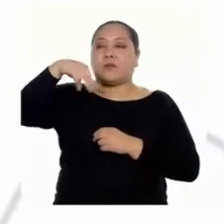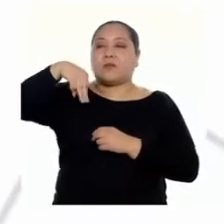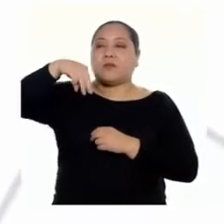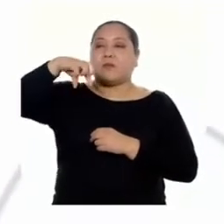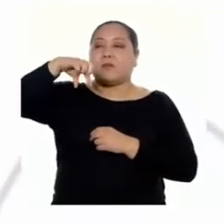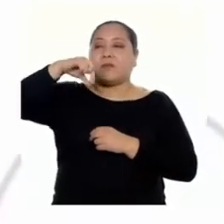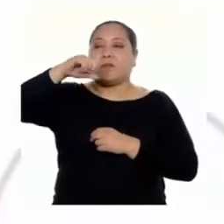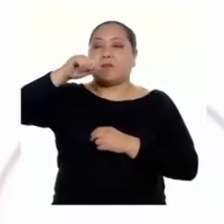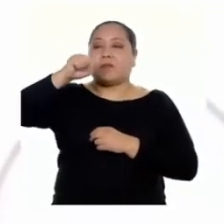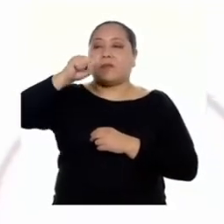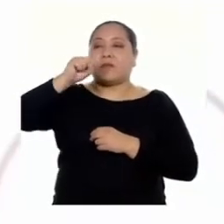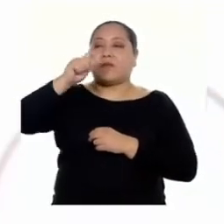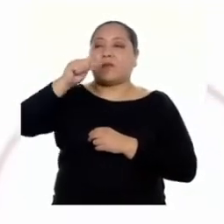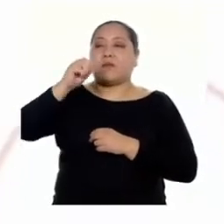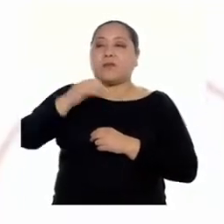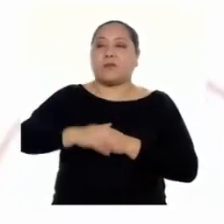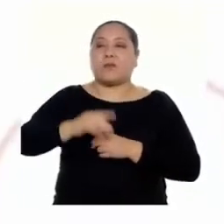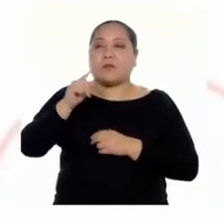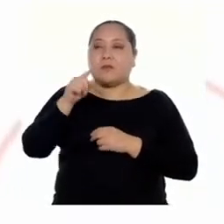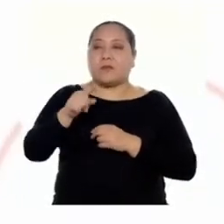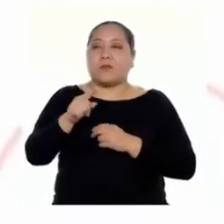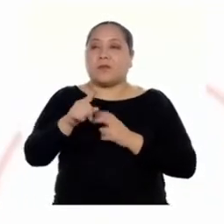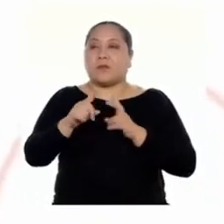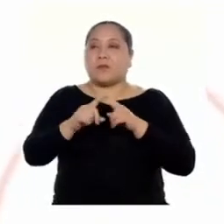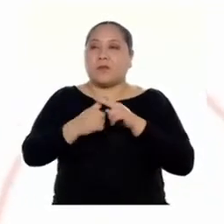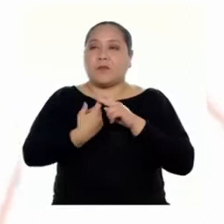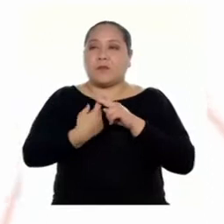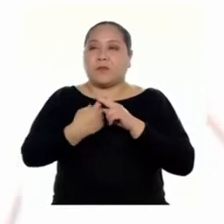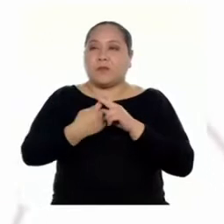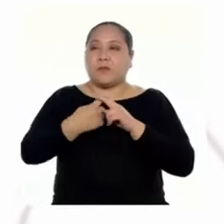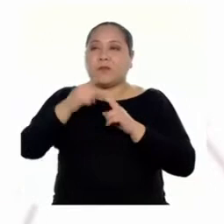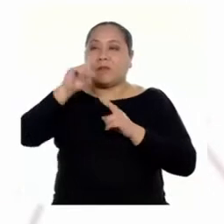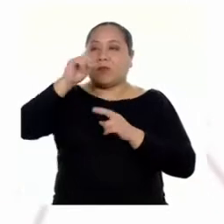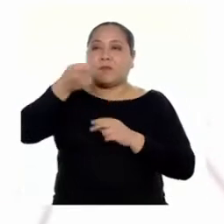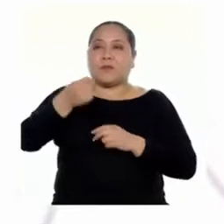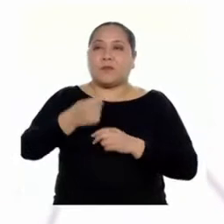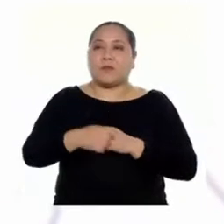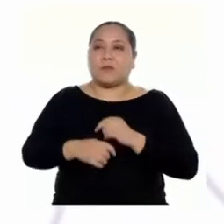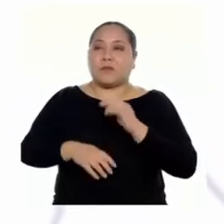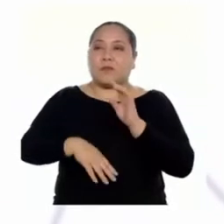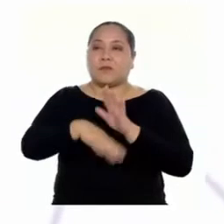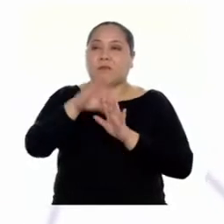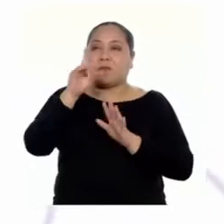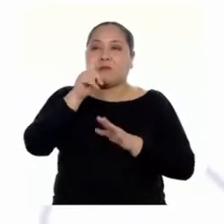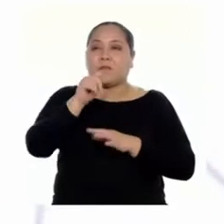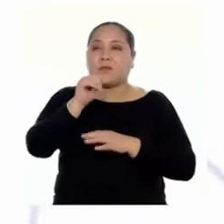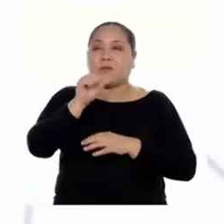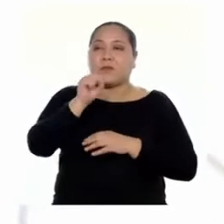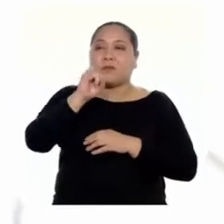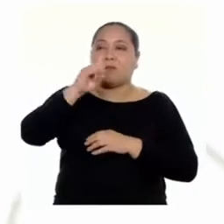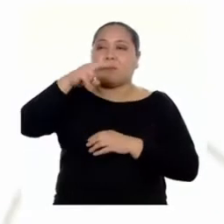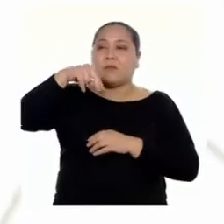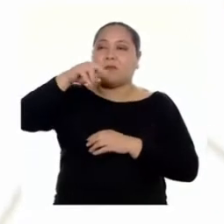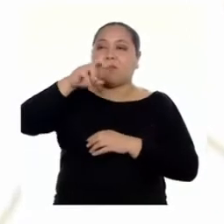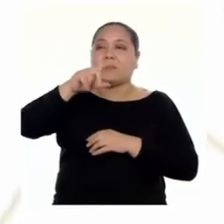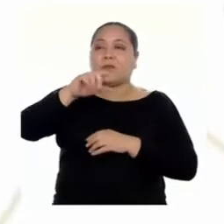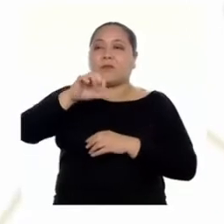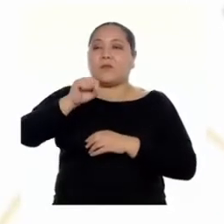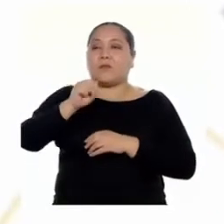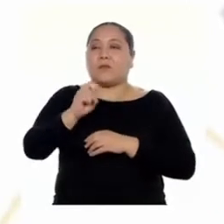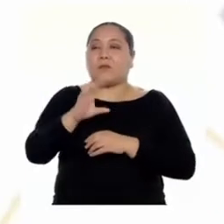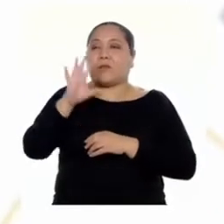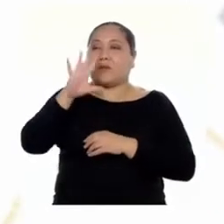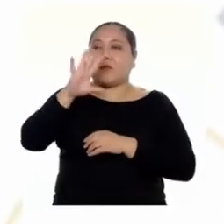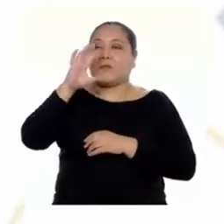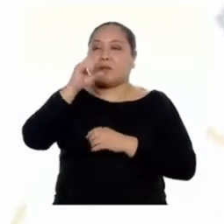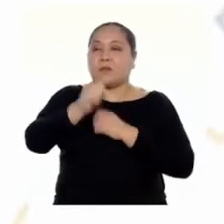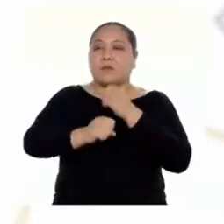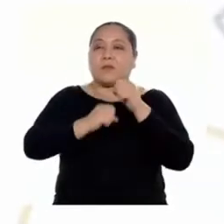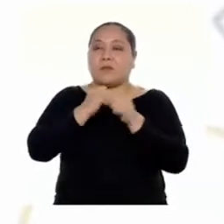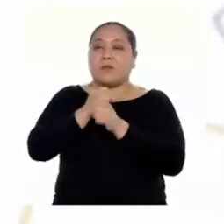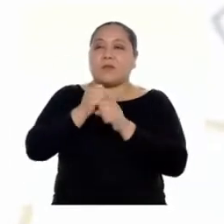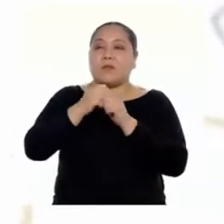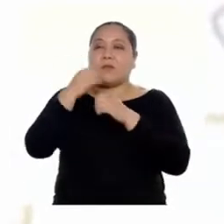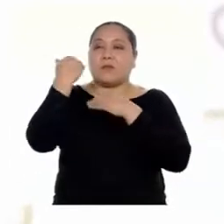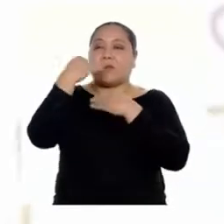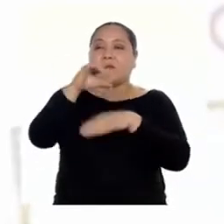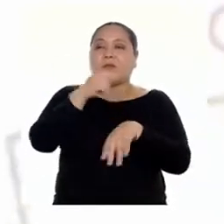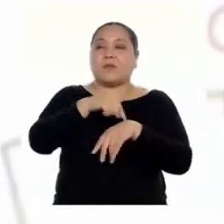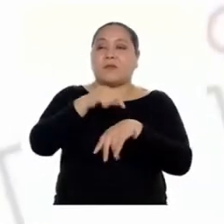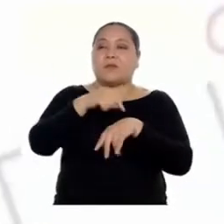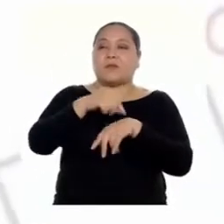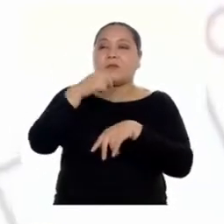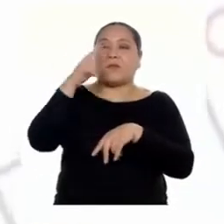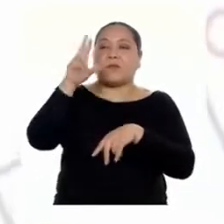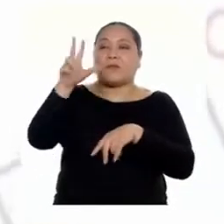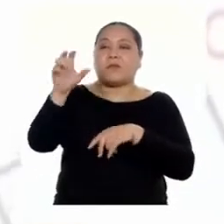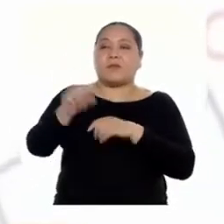de 1000 soles. La tasa de interés será del 5% anual. Y el periodo es de 3 años. Y me piden encontrar